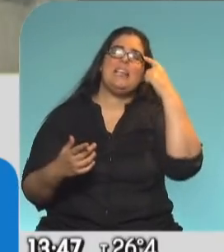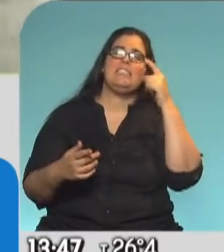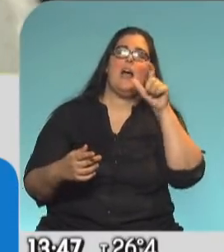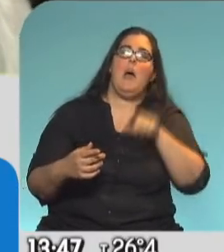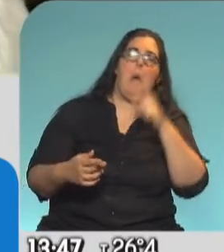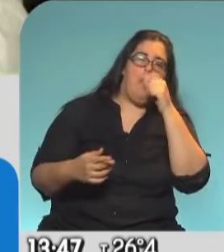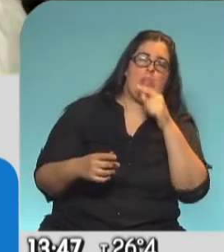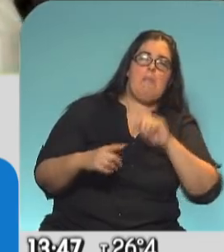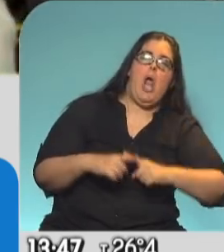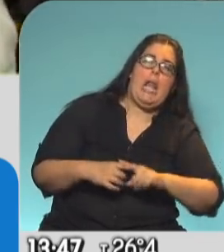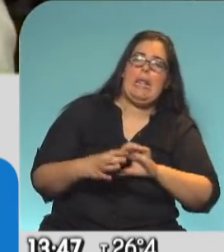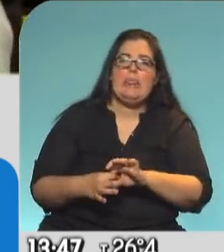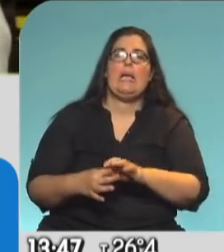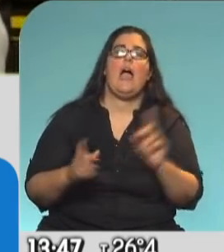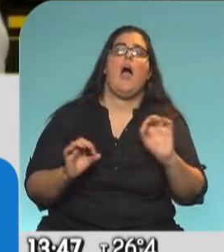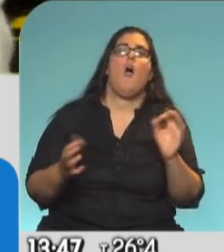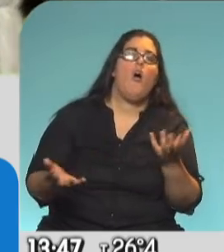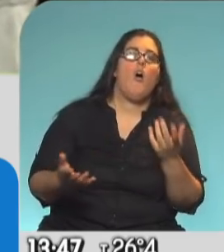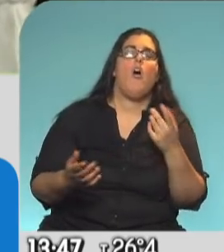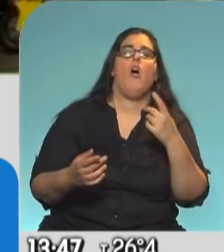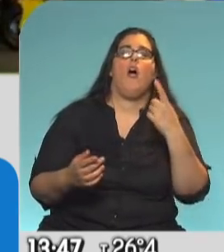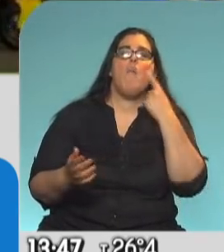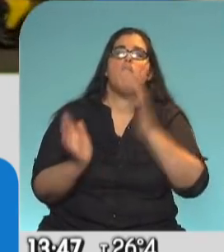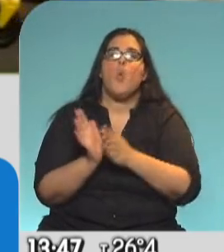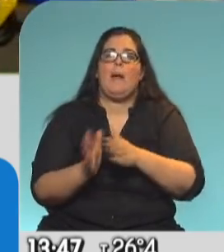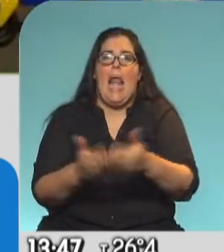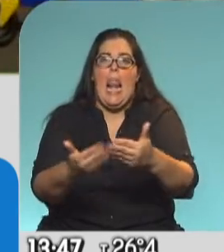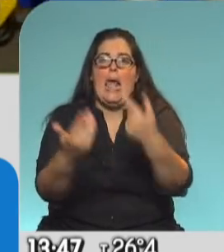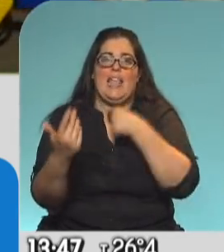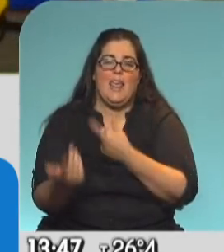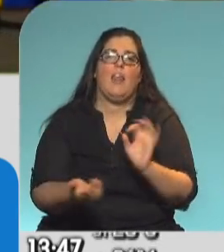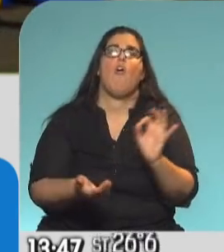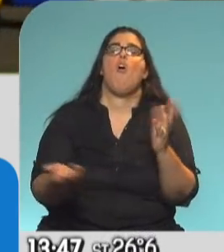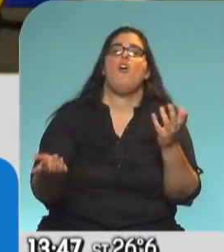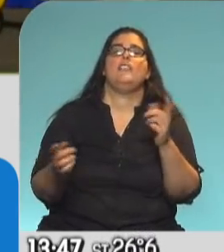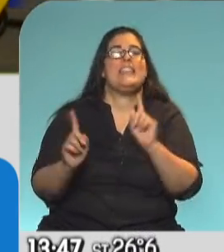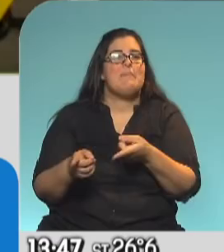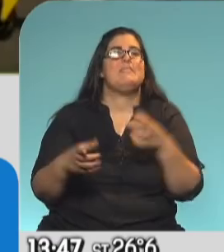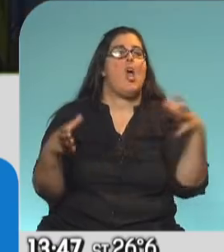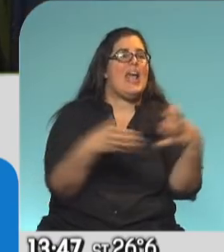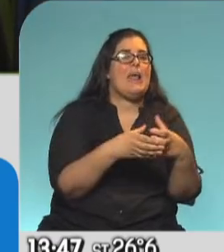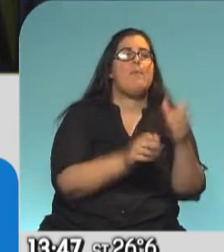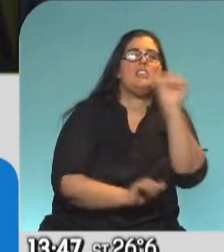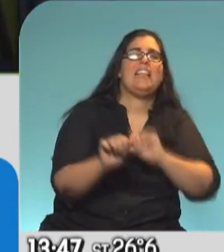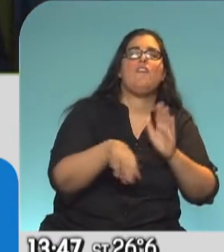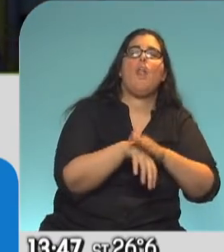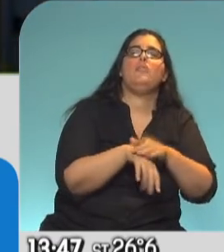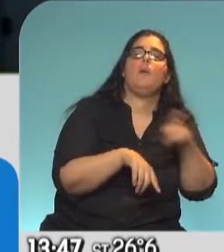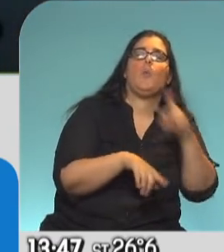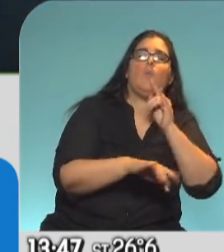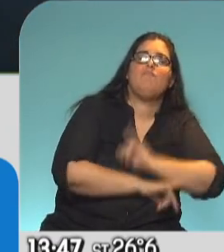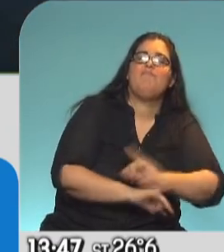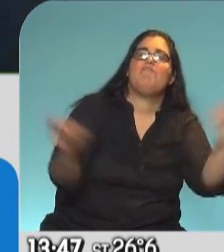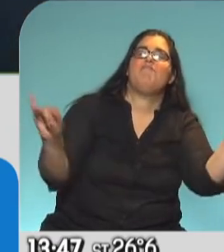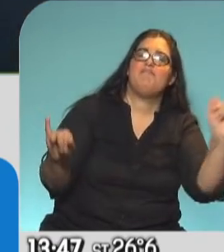si están apurando los testeos y todo esto, ¿no? Entonces, también la importancia de eso de que haya un equipo de científicos que sean los que se encarguen de la